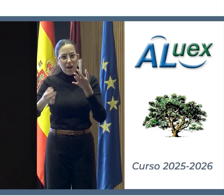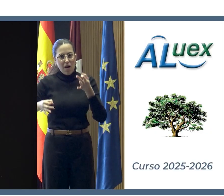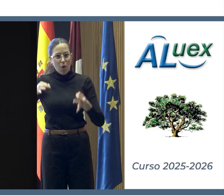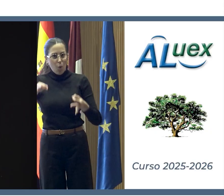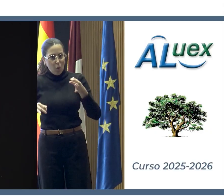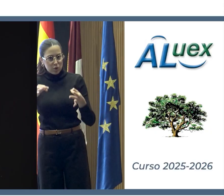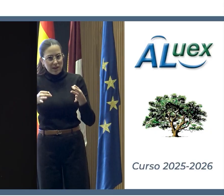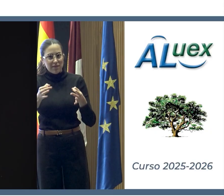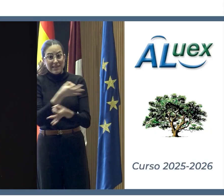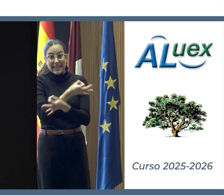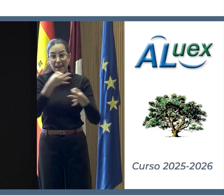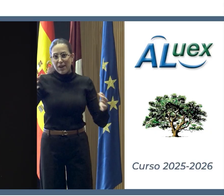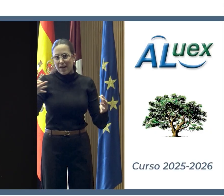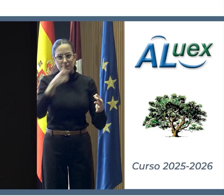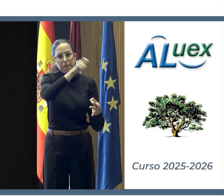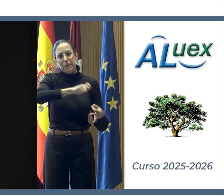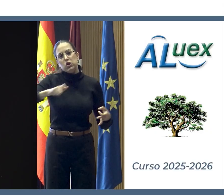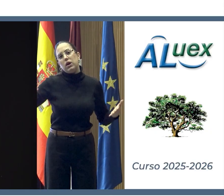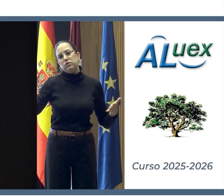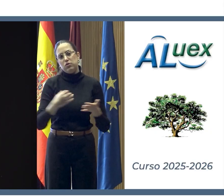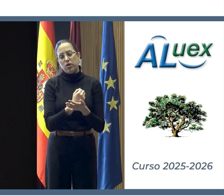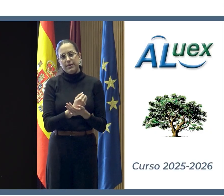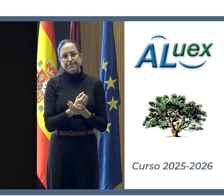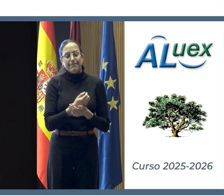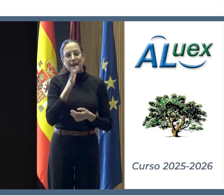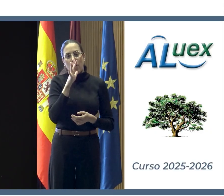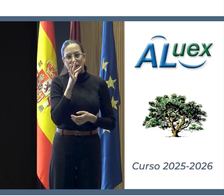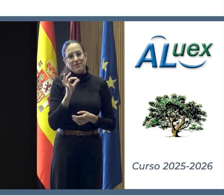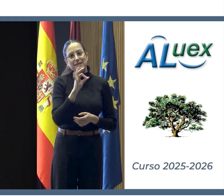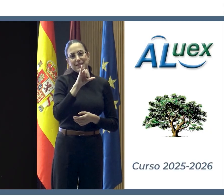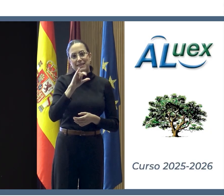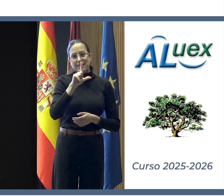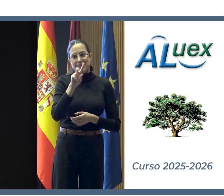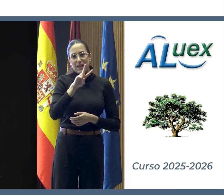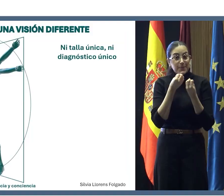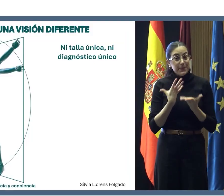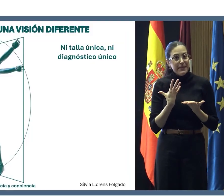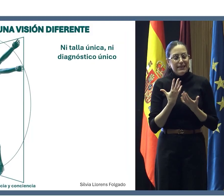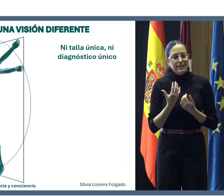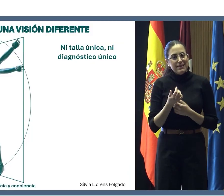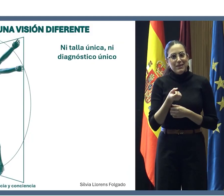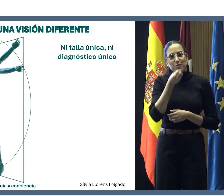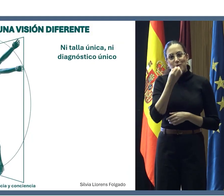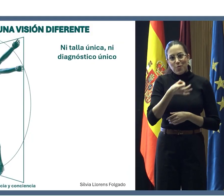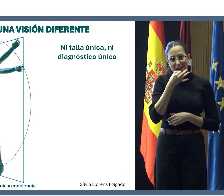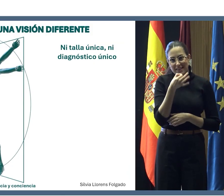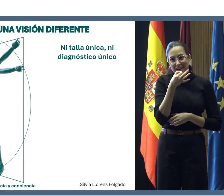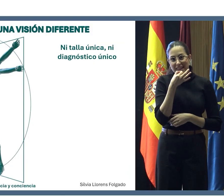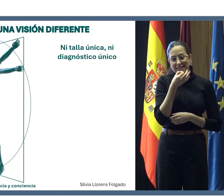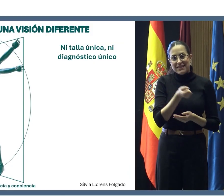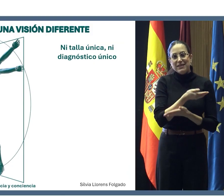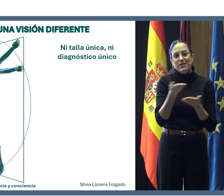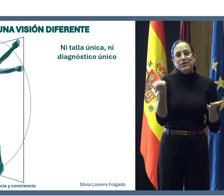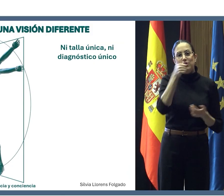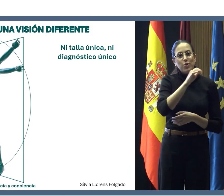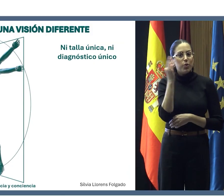y más eficaz para todos. Les dejo con Silvia Llorens Folgado. Muy buenas tardes a todos y